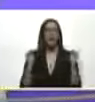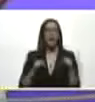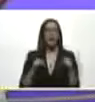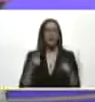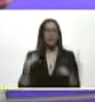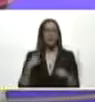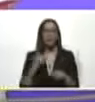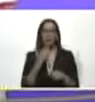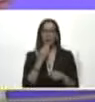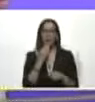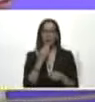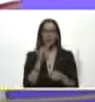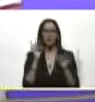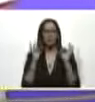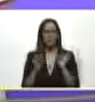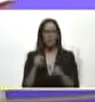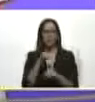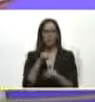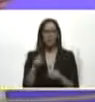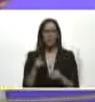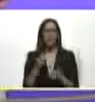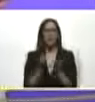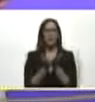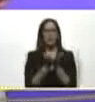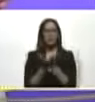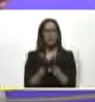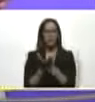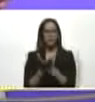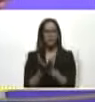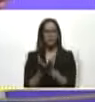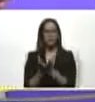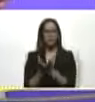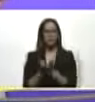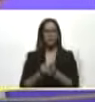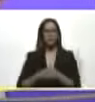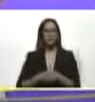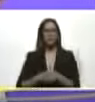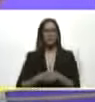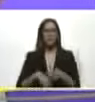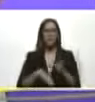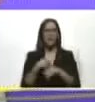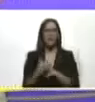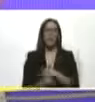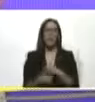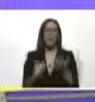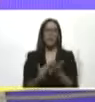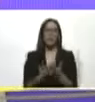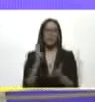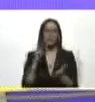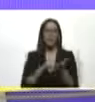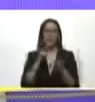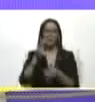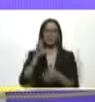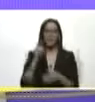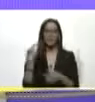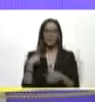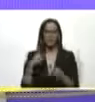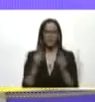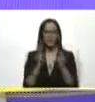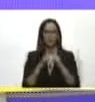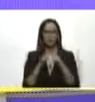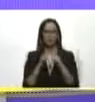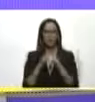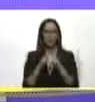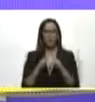que seguramente ustedes van a estudiar el plan hasta el 2030 tienen que conocerlo